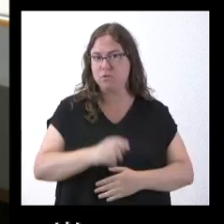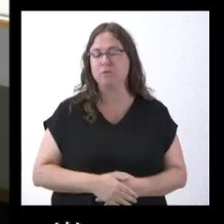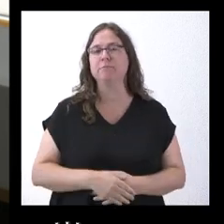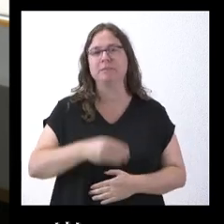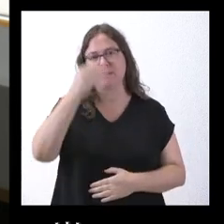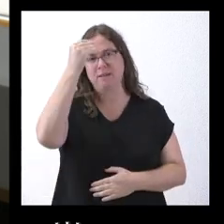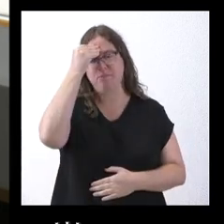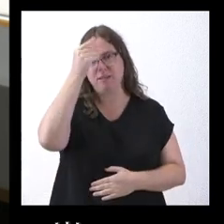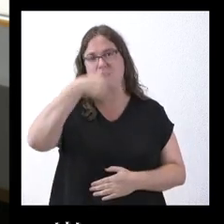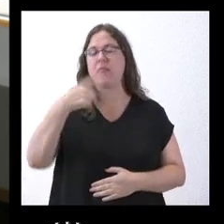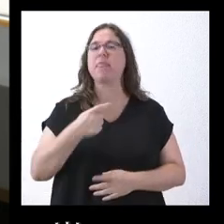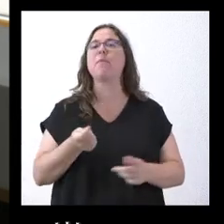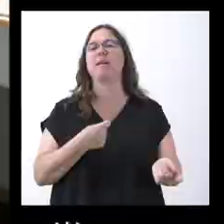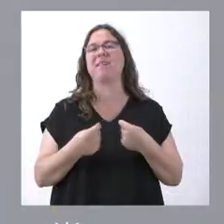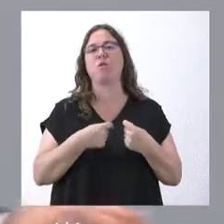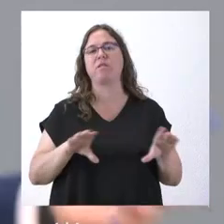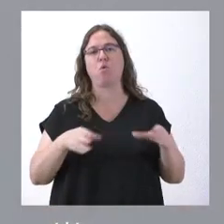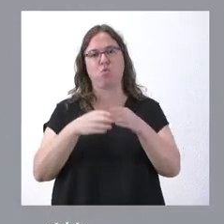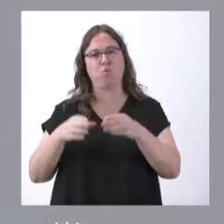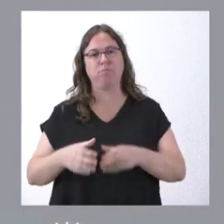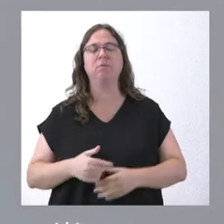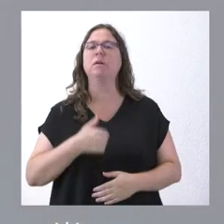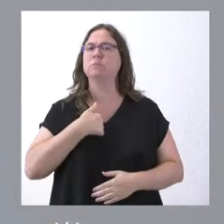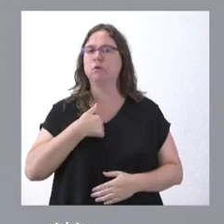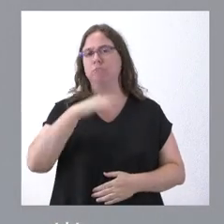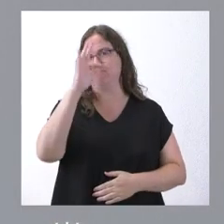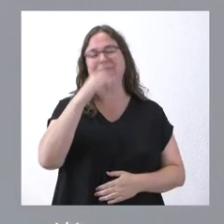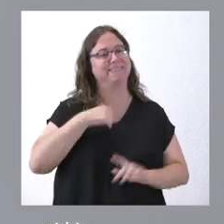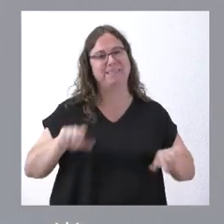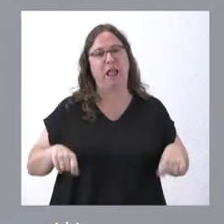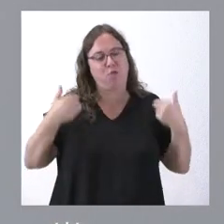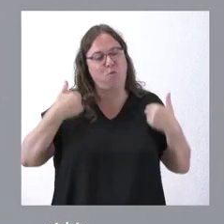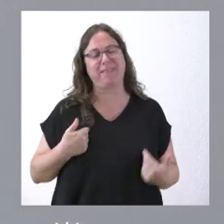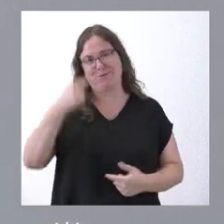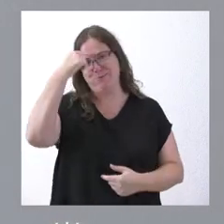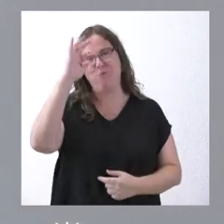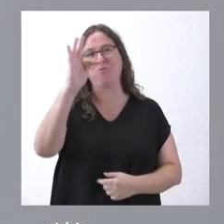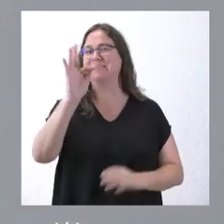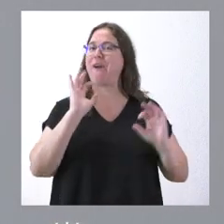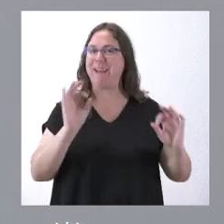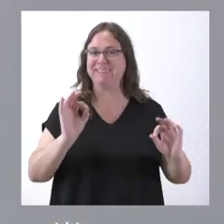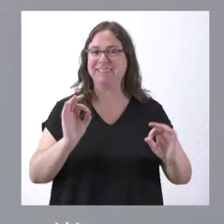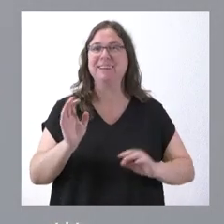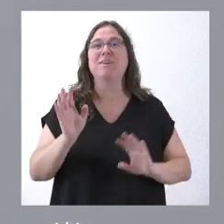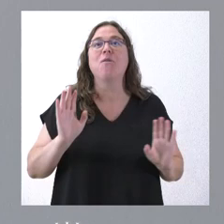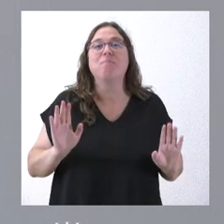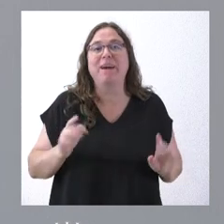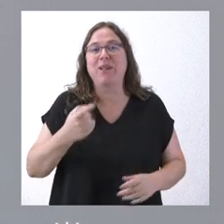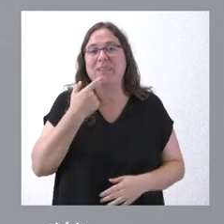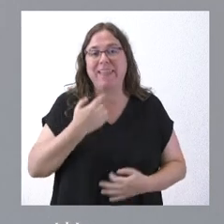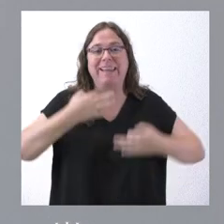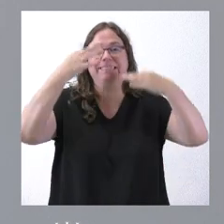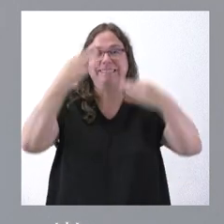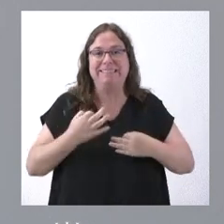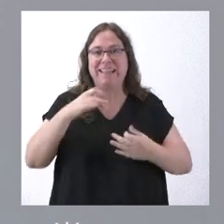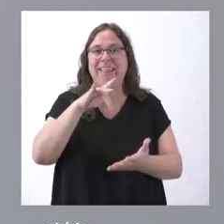tienen que negociar con los grupos parlamentarios. Yo siempre soy optimista por naturaleza, pero no puedo garantizarles el día exacto